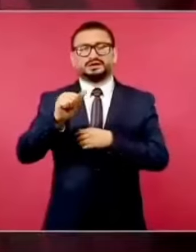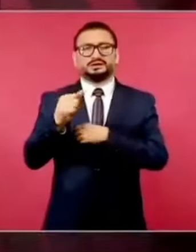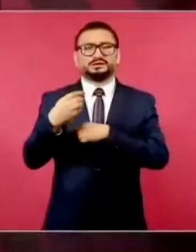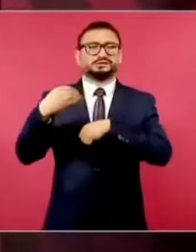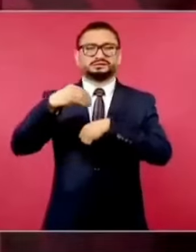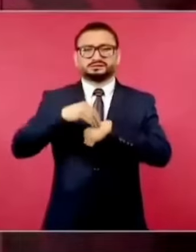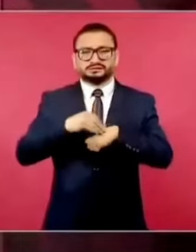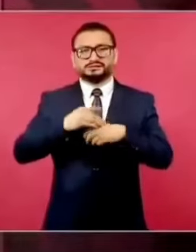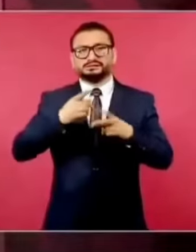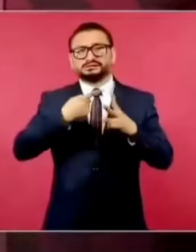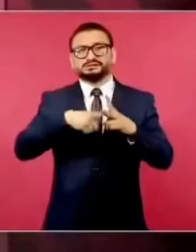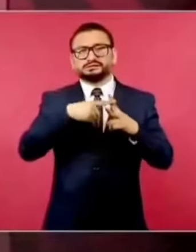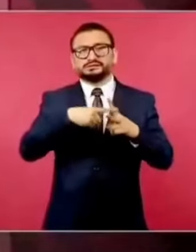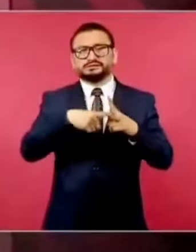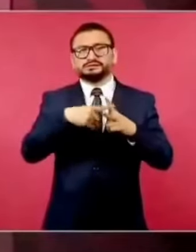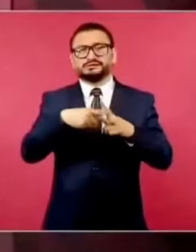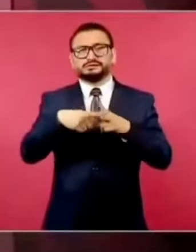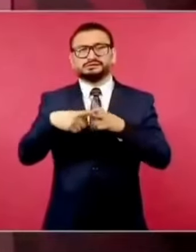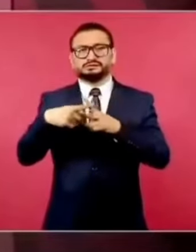se manipuló